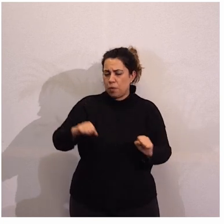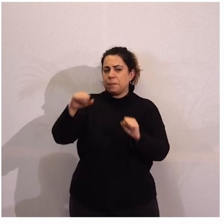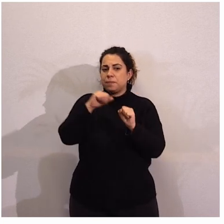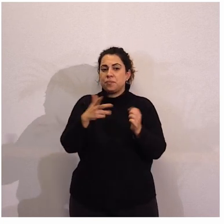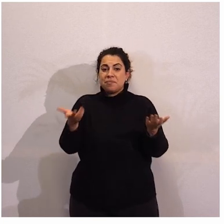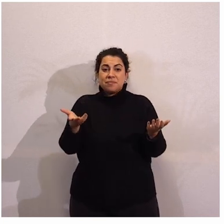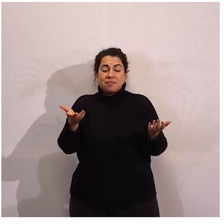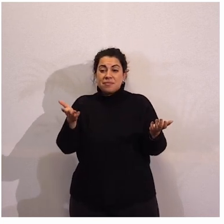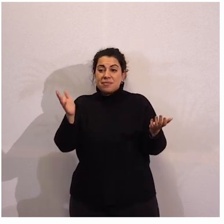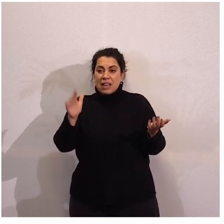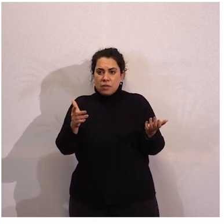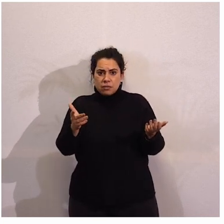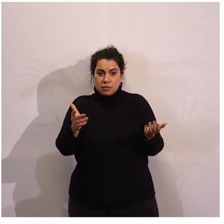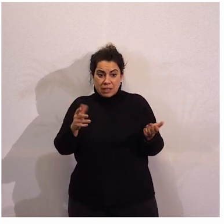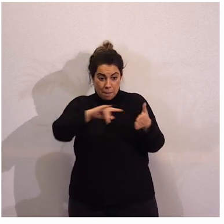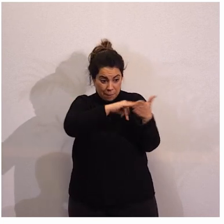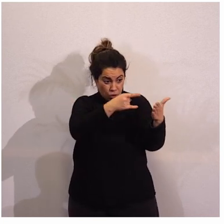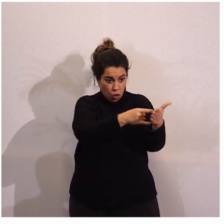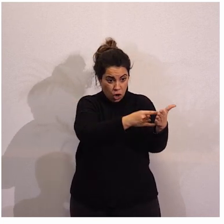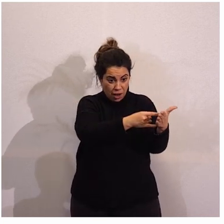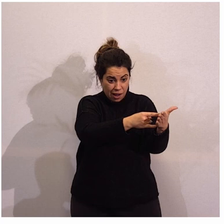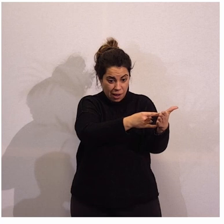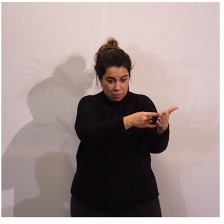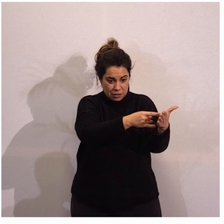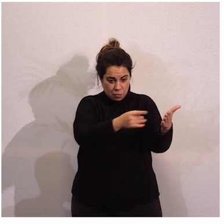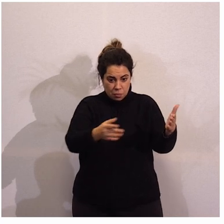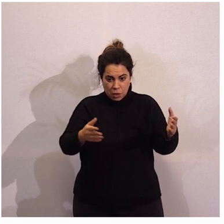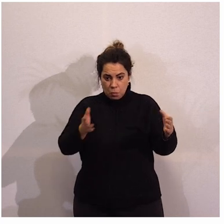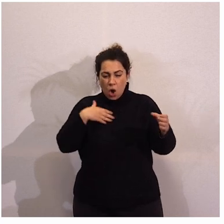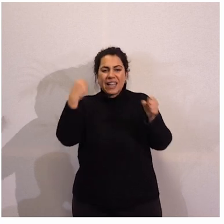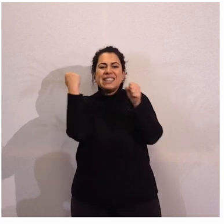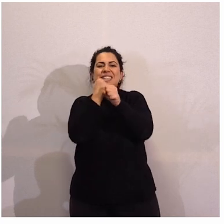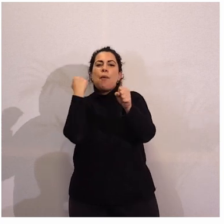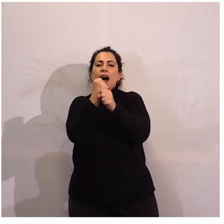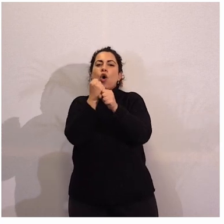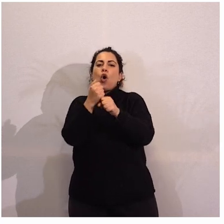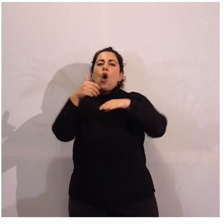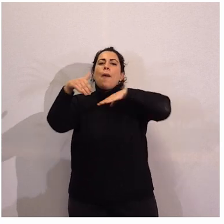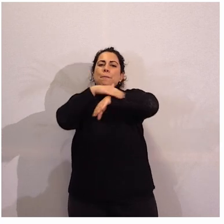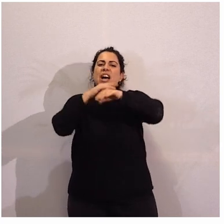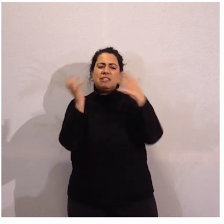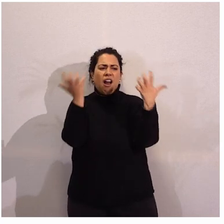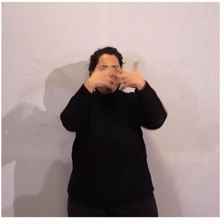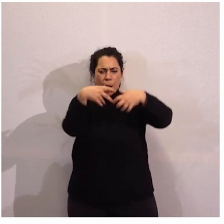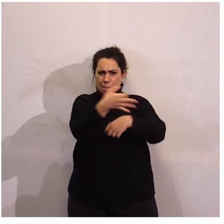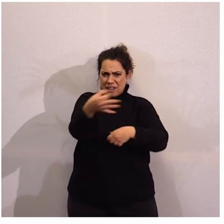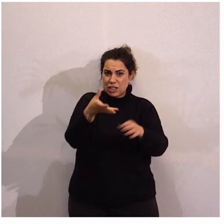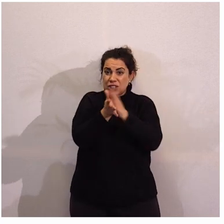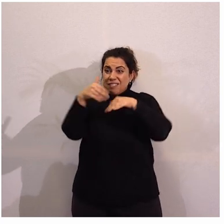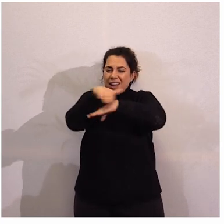y realmente encaja perfectamente en el trabajo que hacíamos en el Ministerio, que era estrategia para